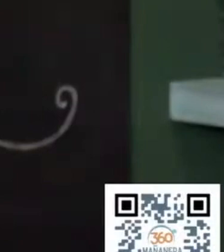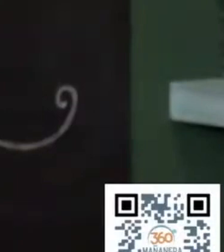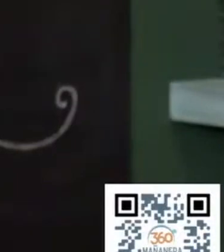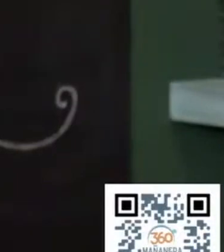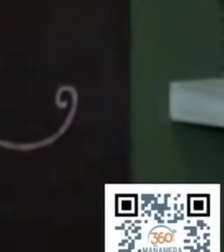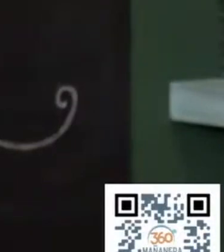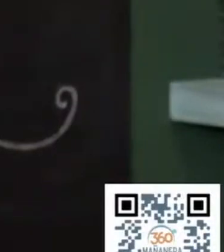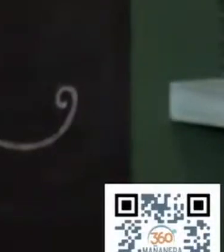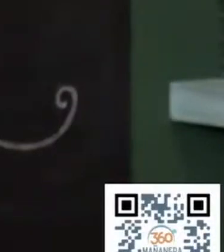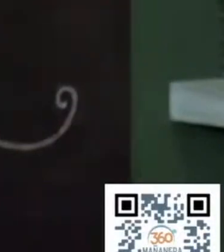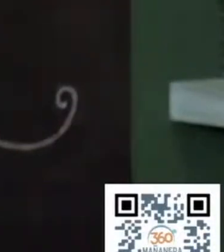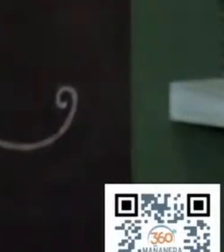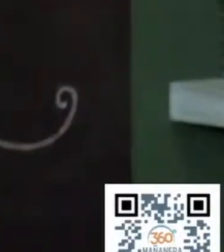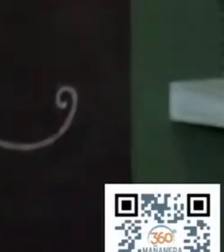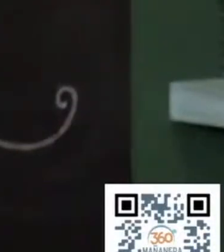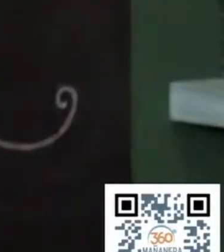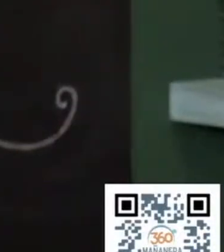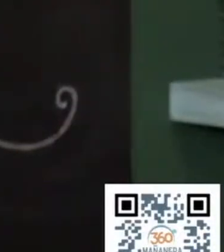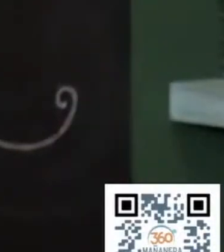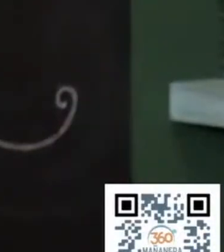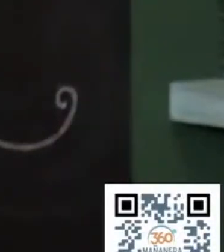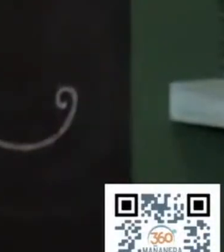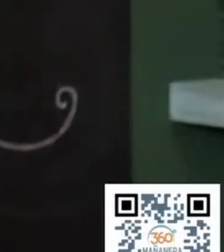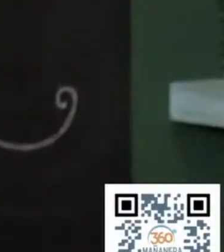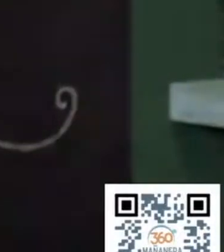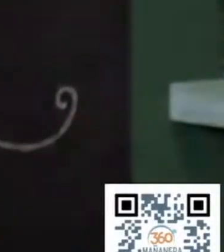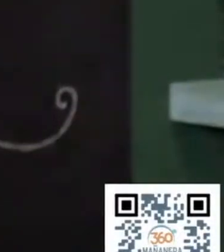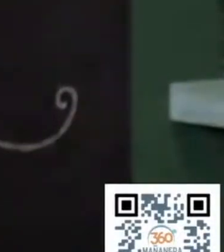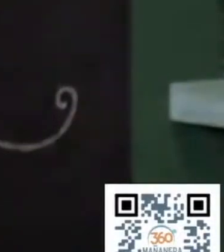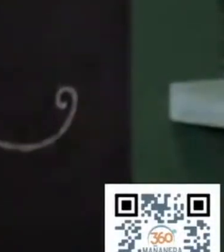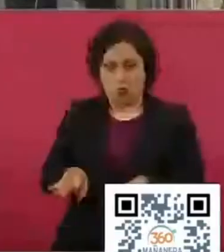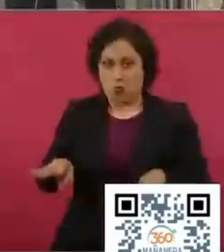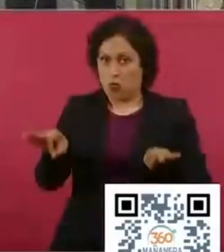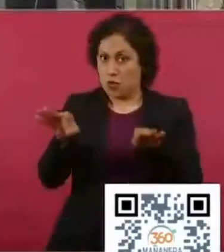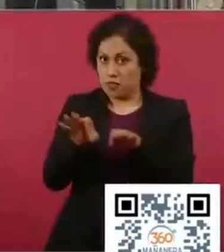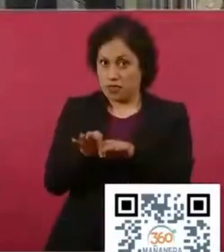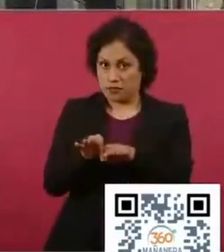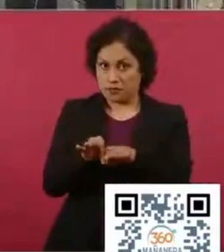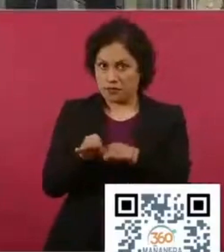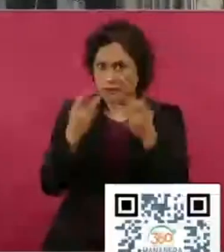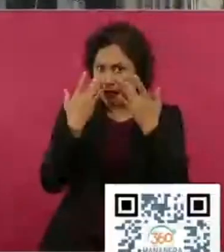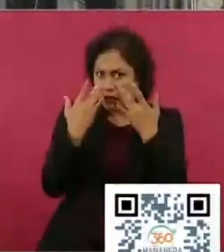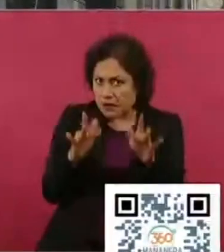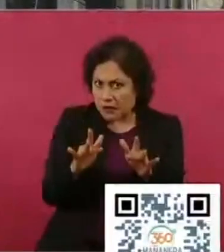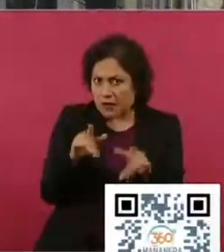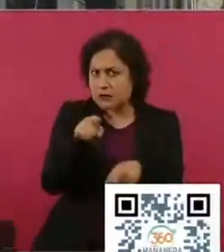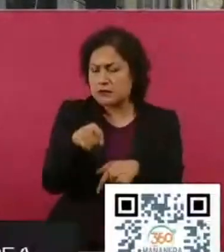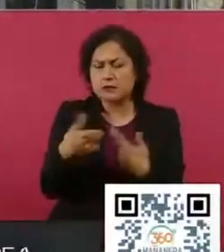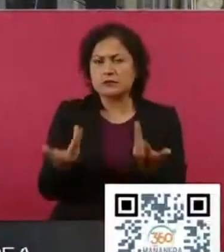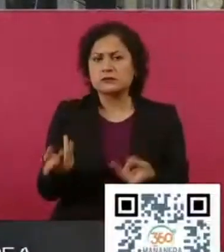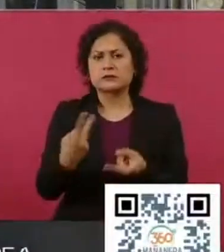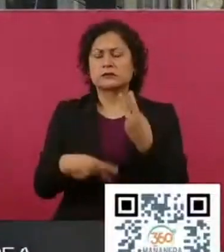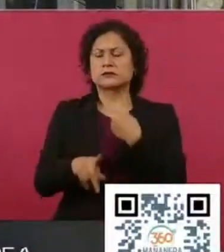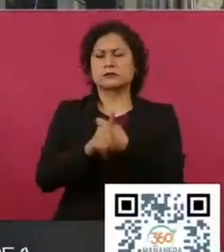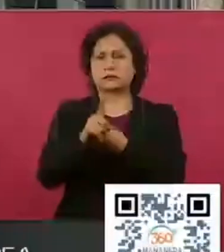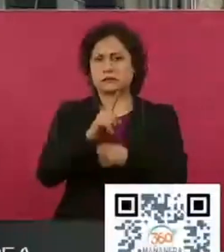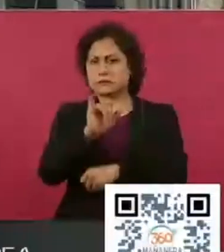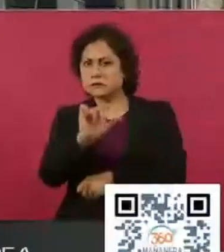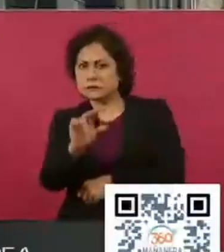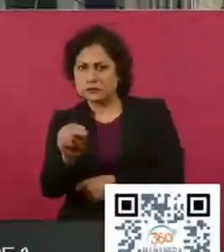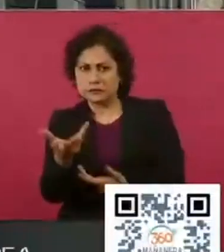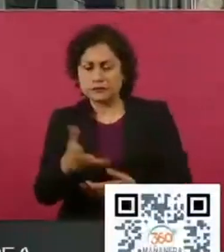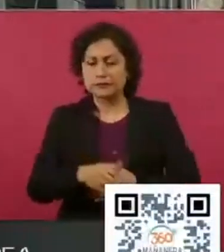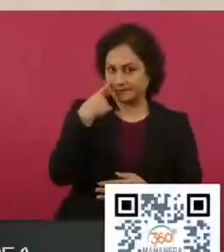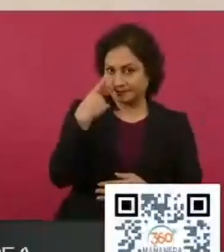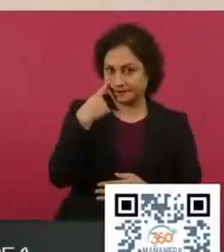hasta este momento ha funcionado vamos a ver partes de lo que explicó nos ayuda mucho lo